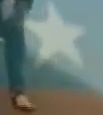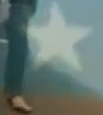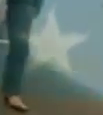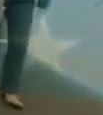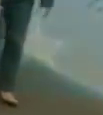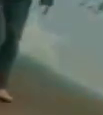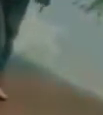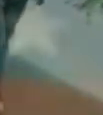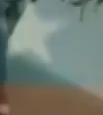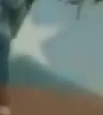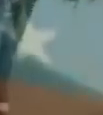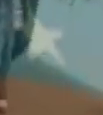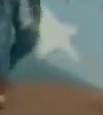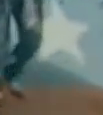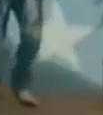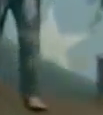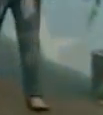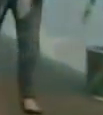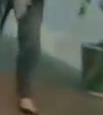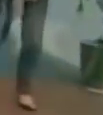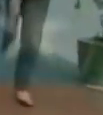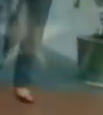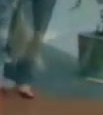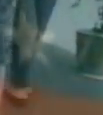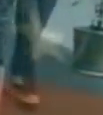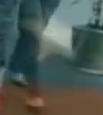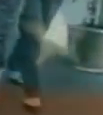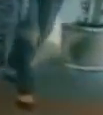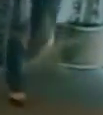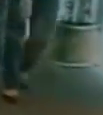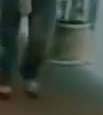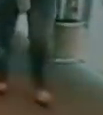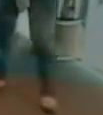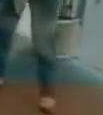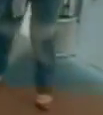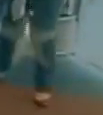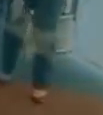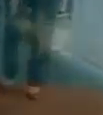voto a voto. Con esta información retornamos nuevamente el pase a los estudios. Adelante.